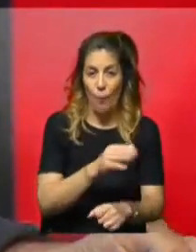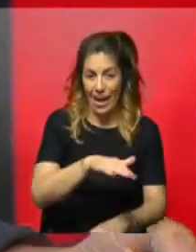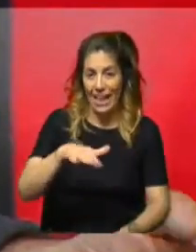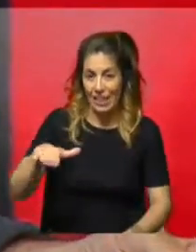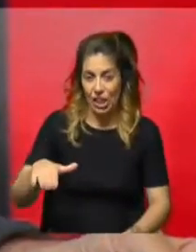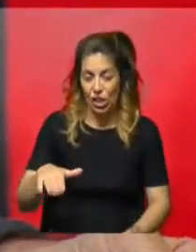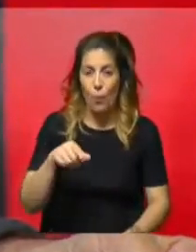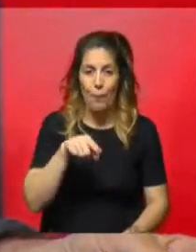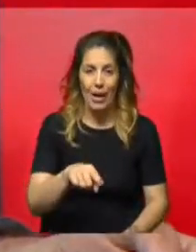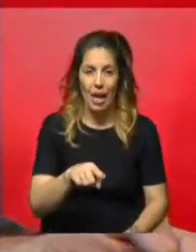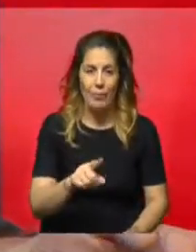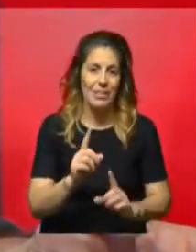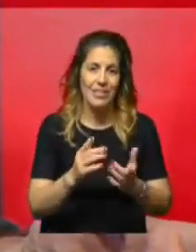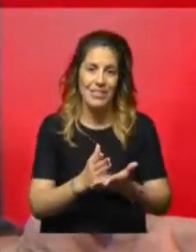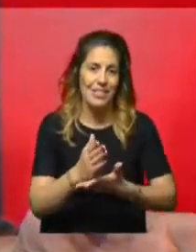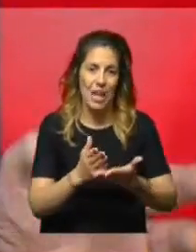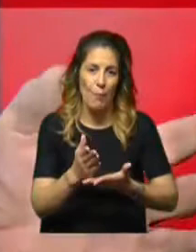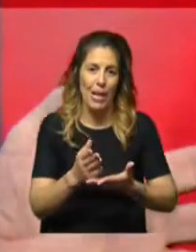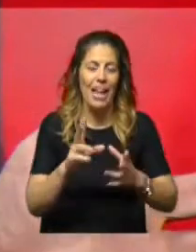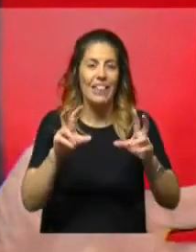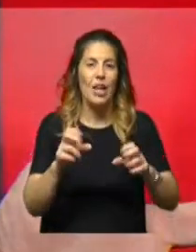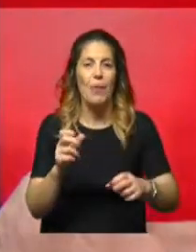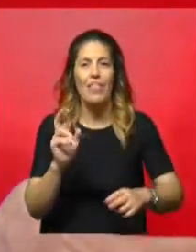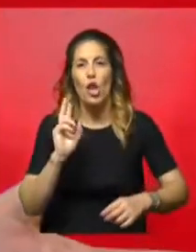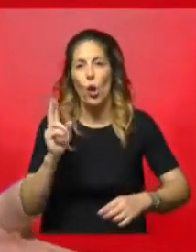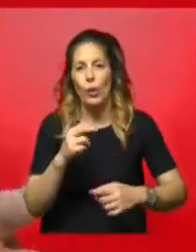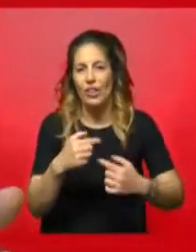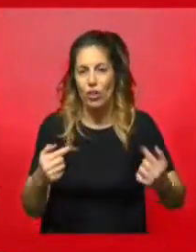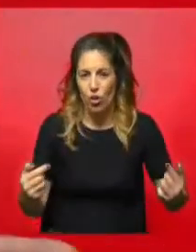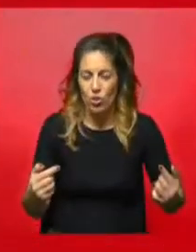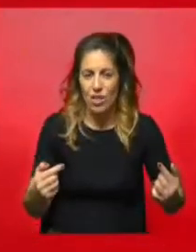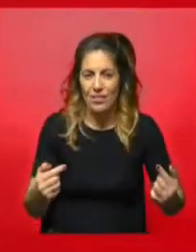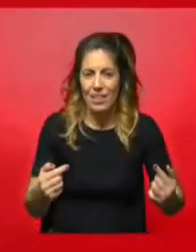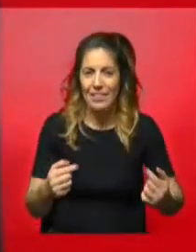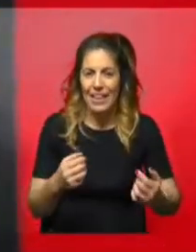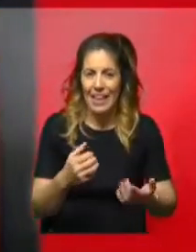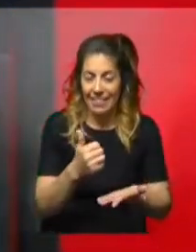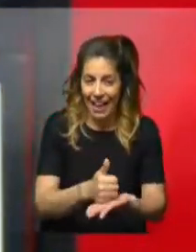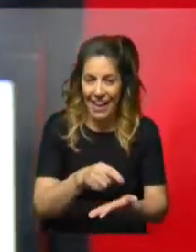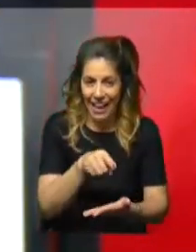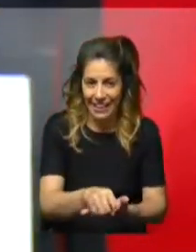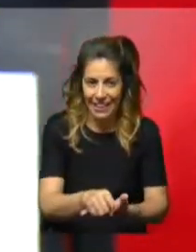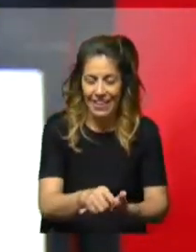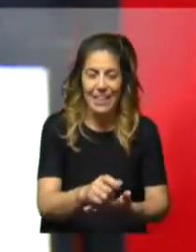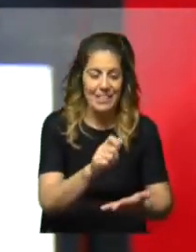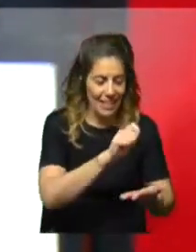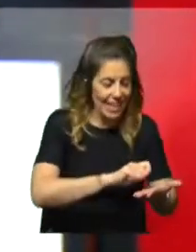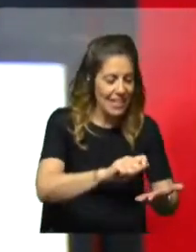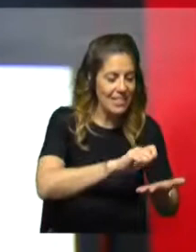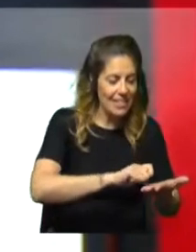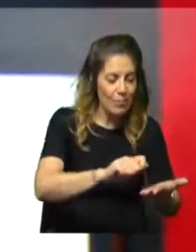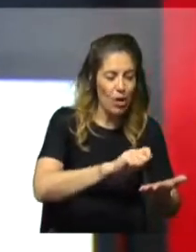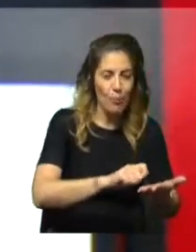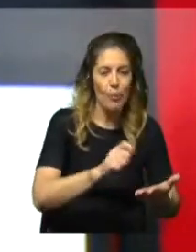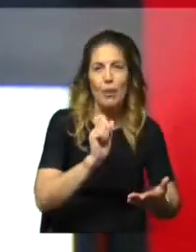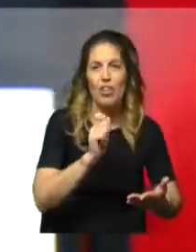para mí presente siempre Entonces eso hace que si quien escribe dice Bueno y en ese momento el